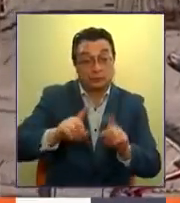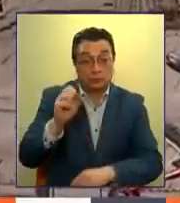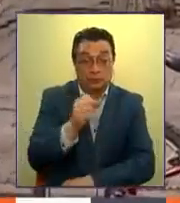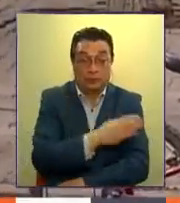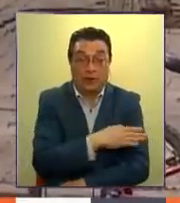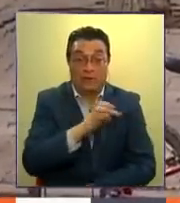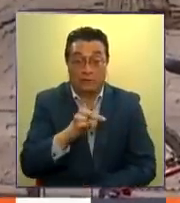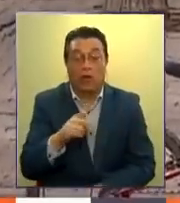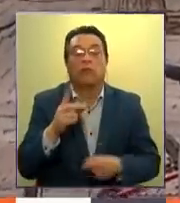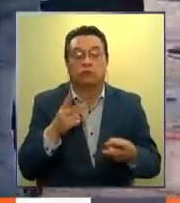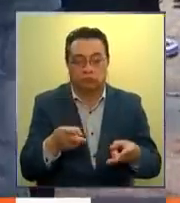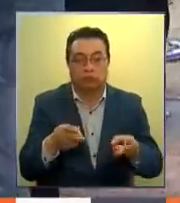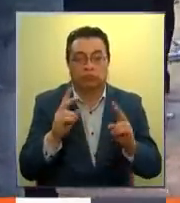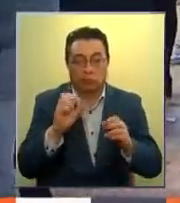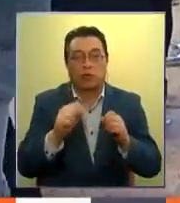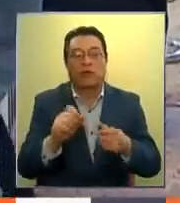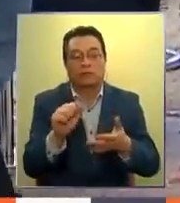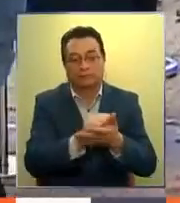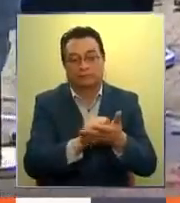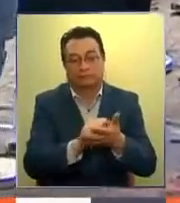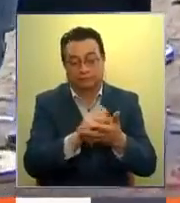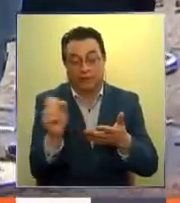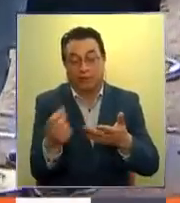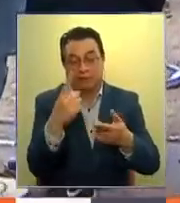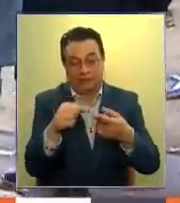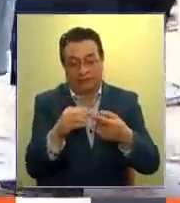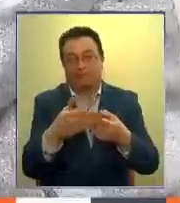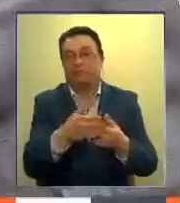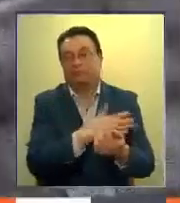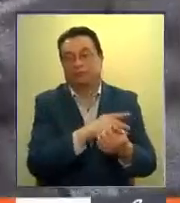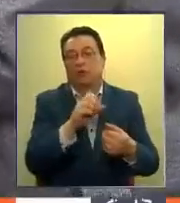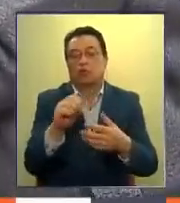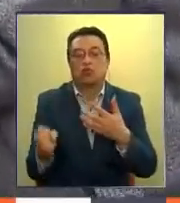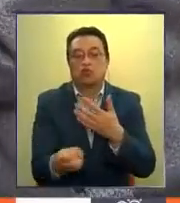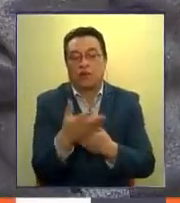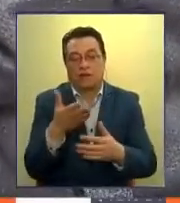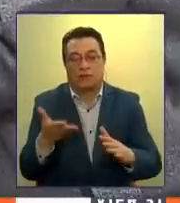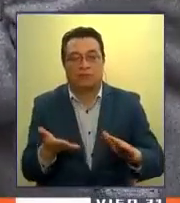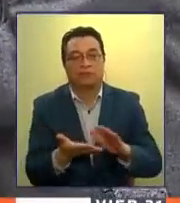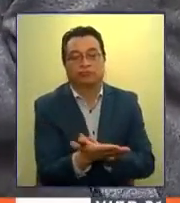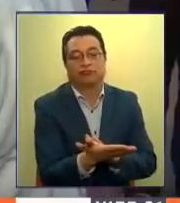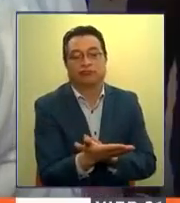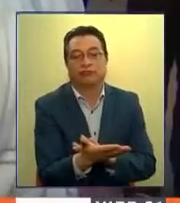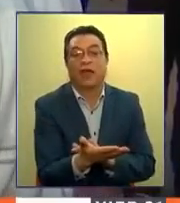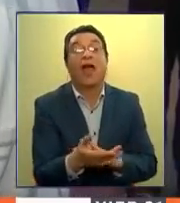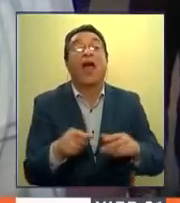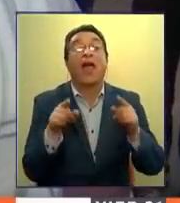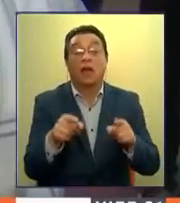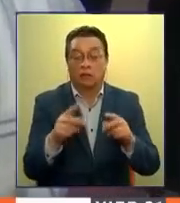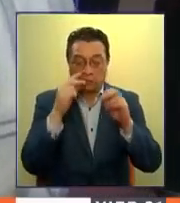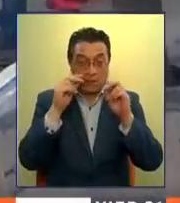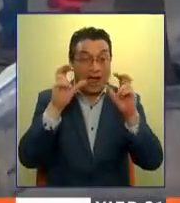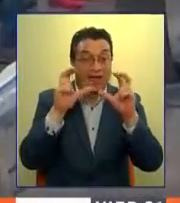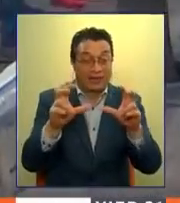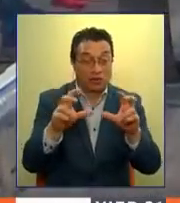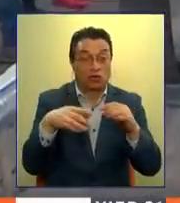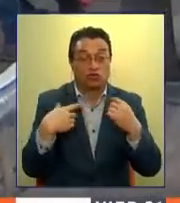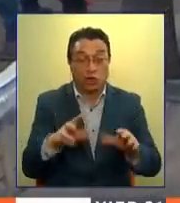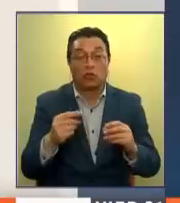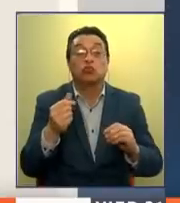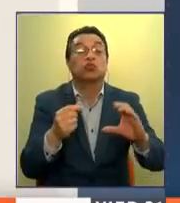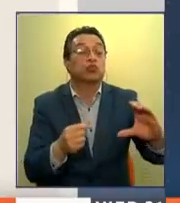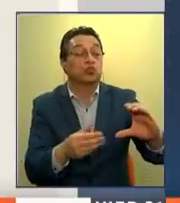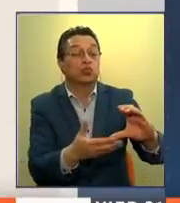la opción de eliminar la primera solicitud e ingresar una nueva. Y un último consejo, debe estar atento al momento de ingresar el monto que